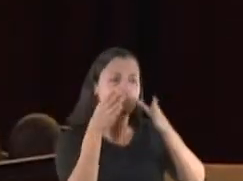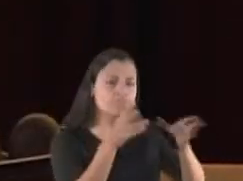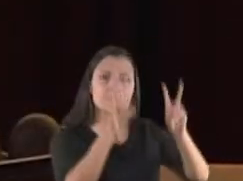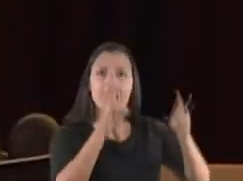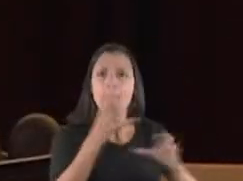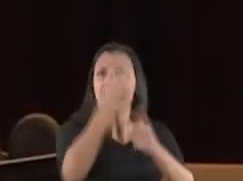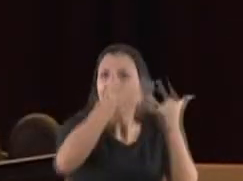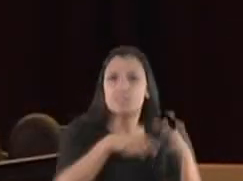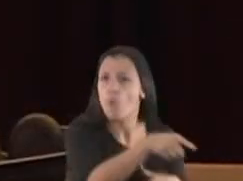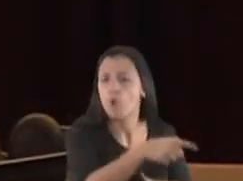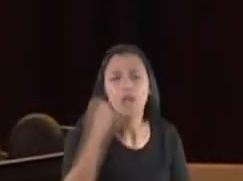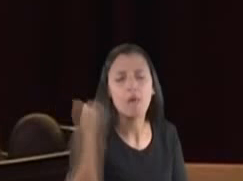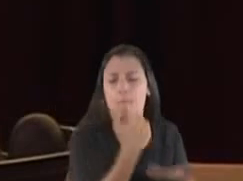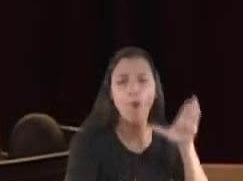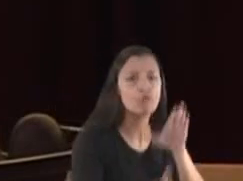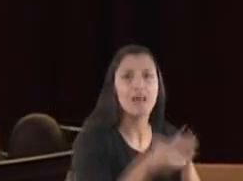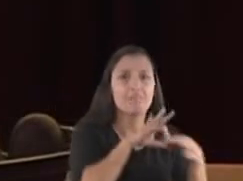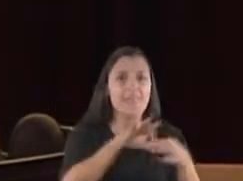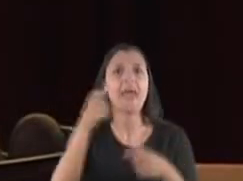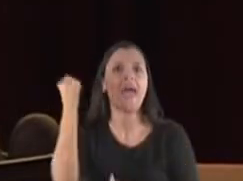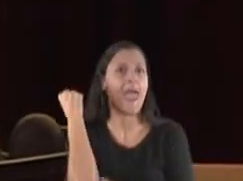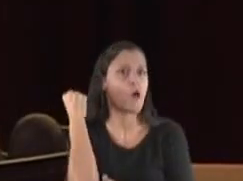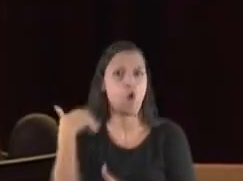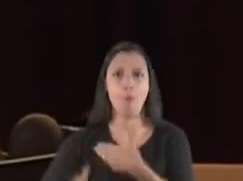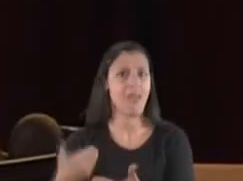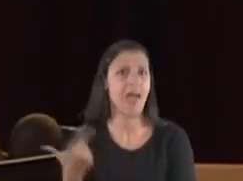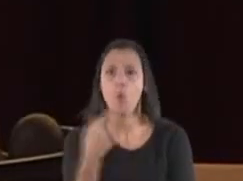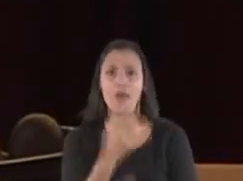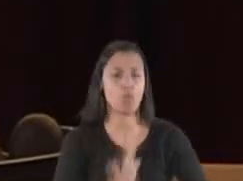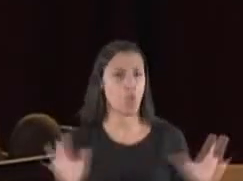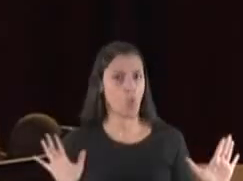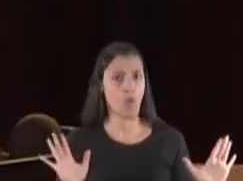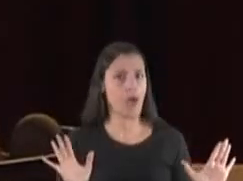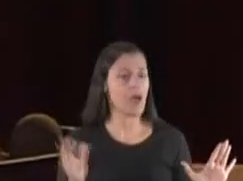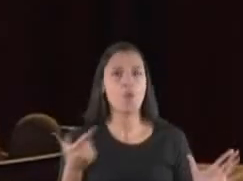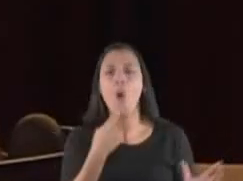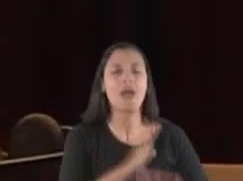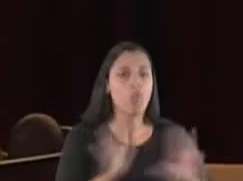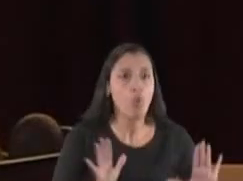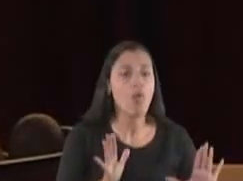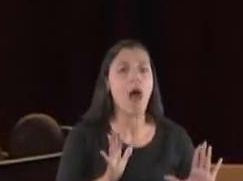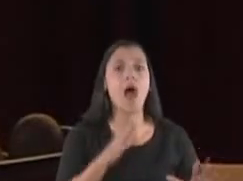una dimensión en la economía moderna indudable, incuestionable.